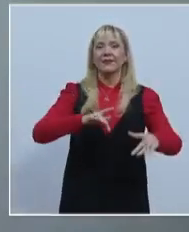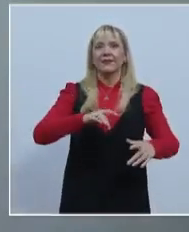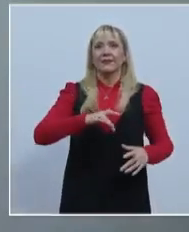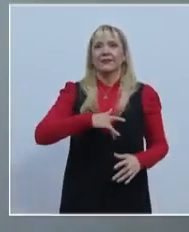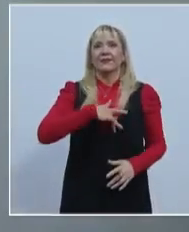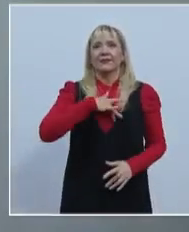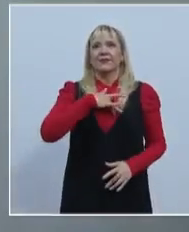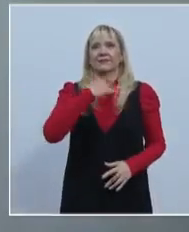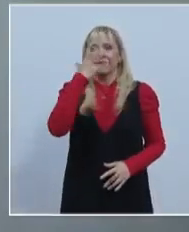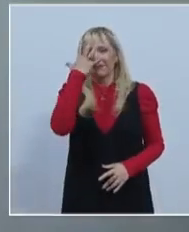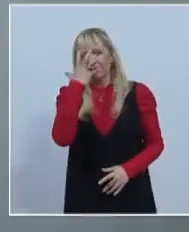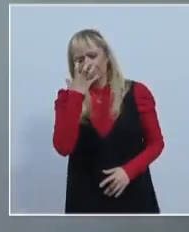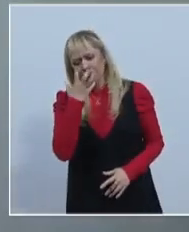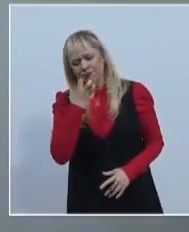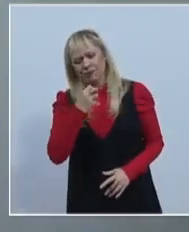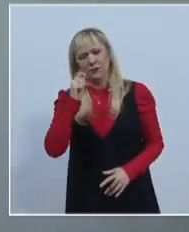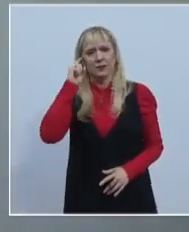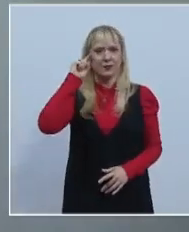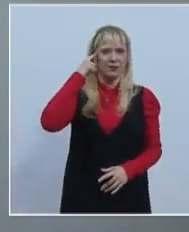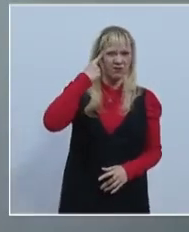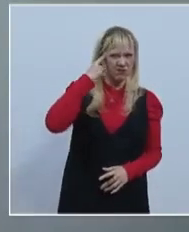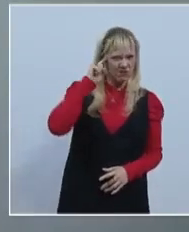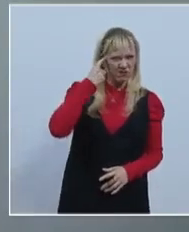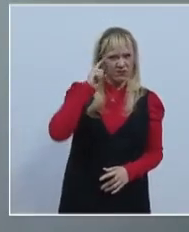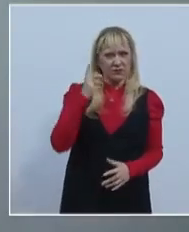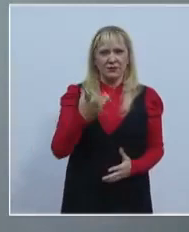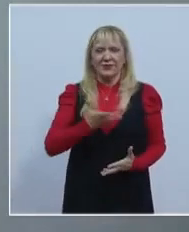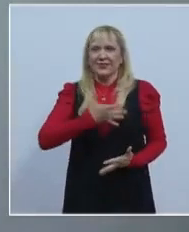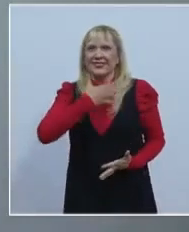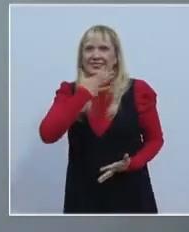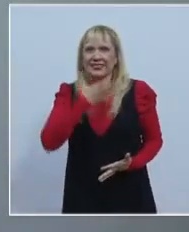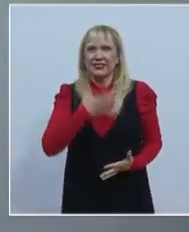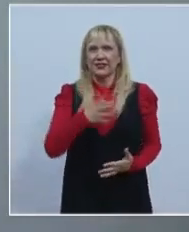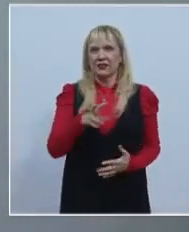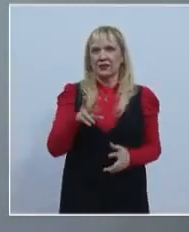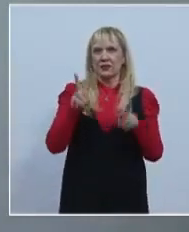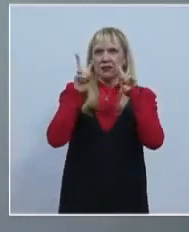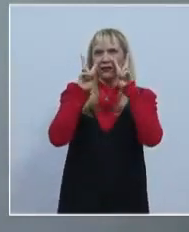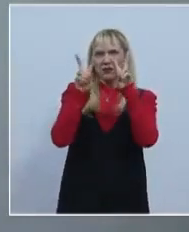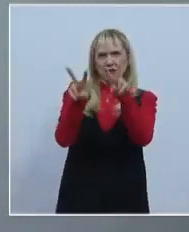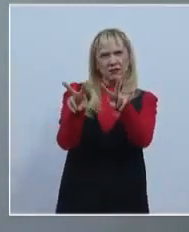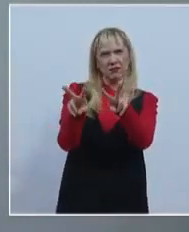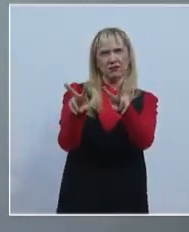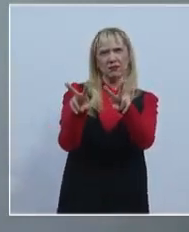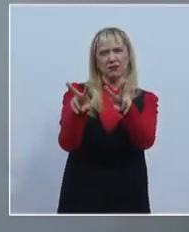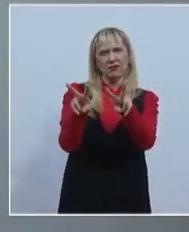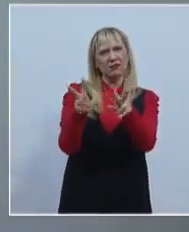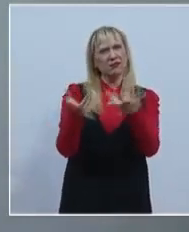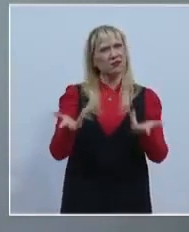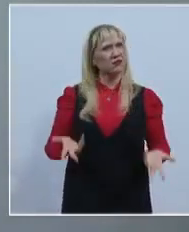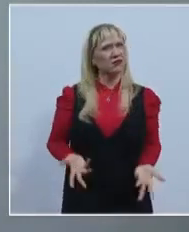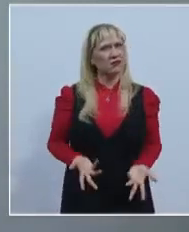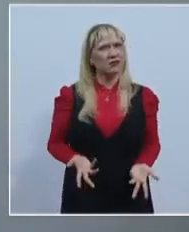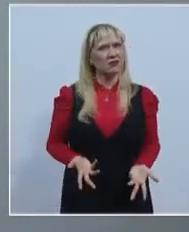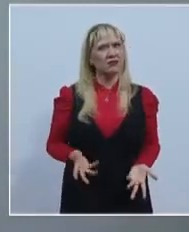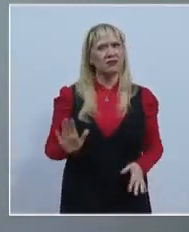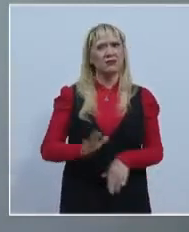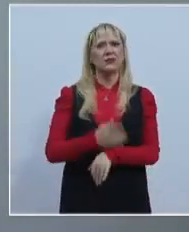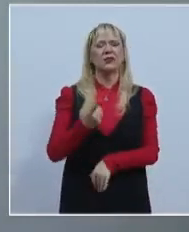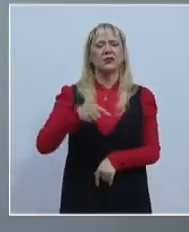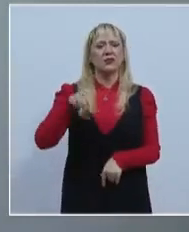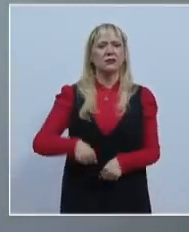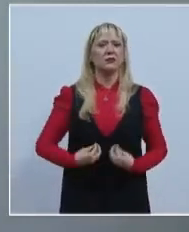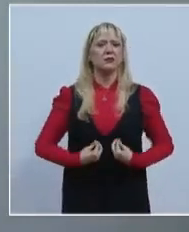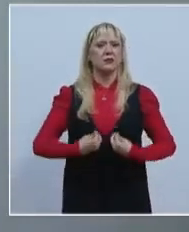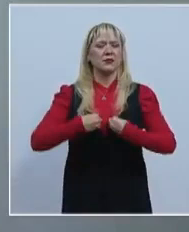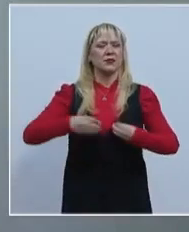sentimientos y de la crítica que permanente tenemos que estar haciendo del estado